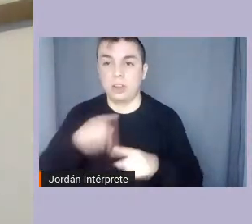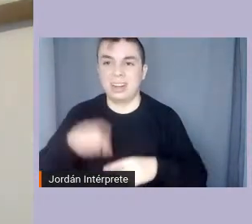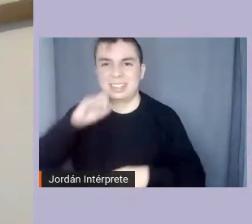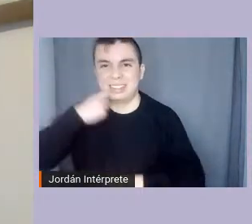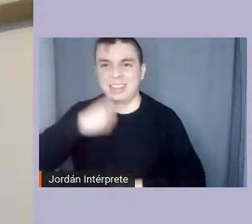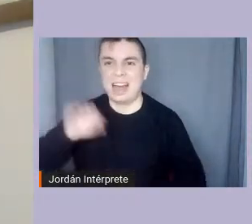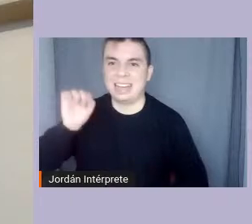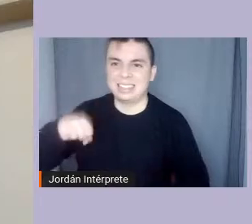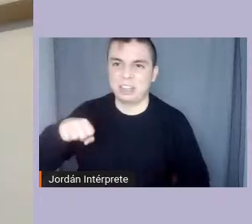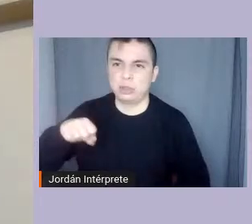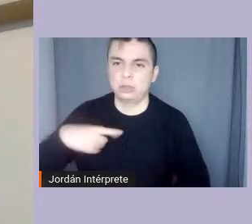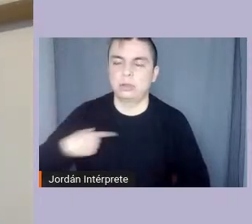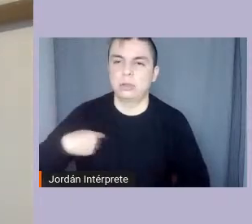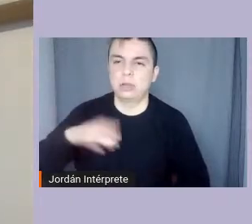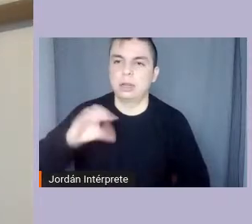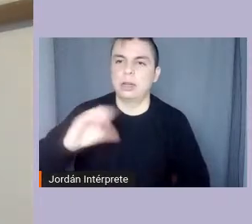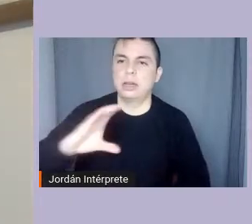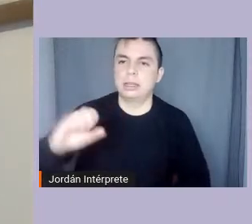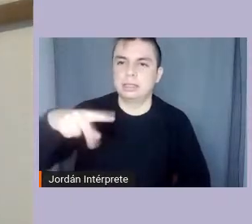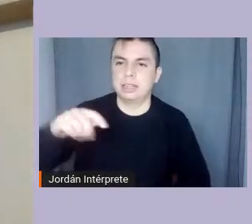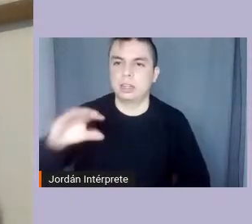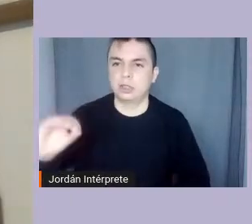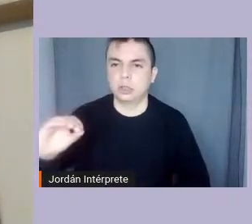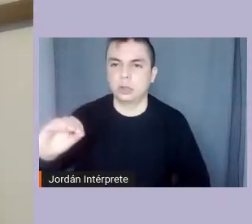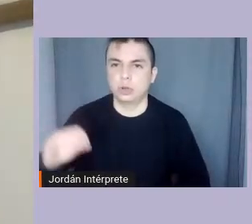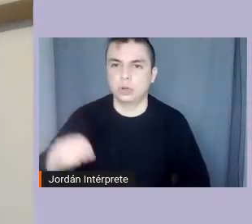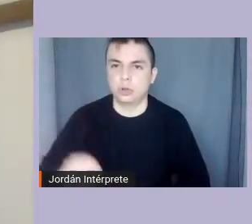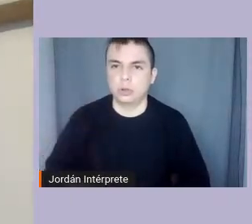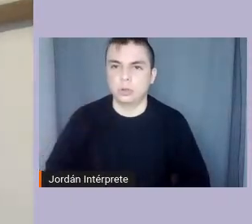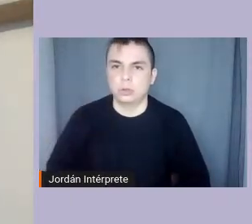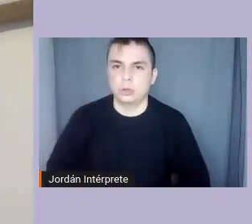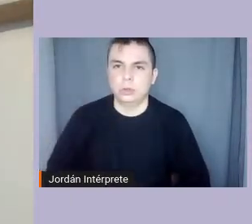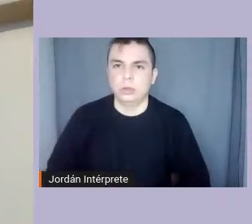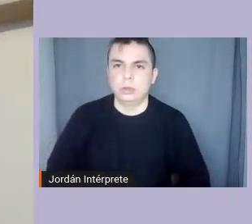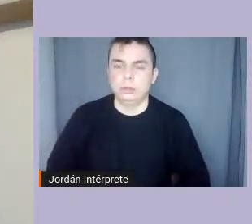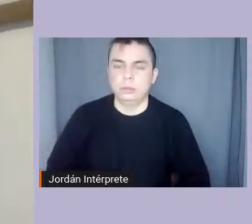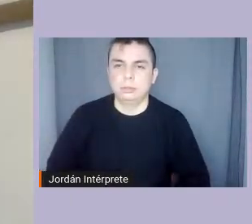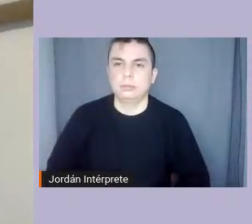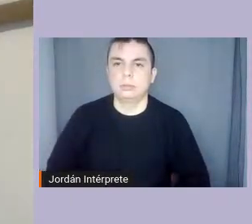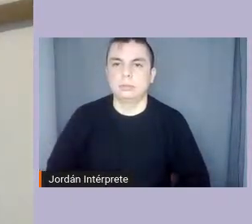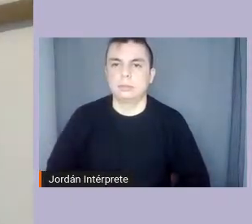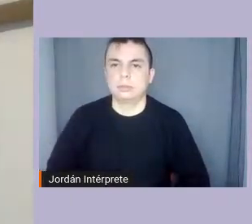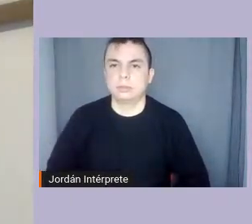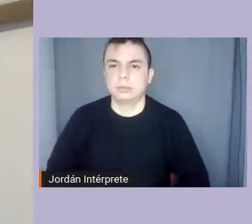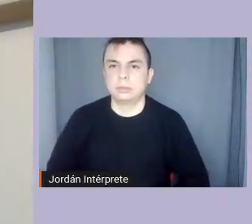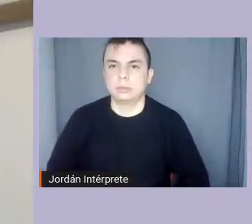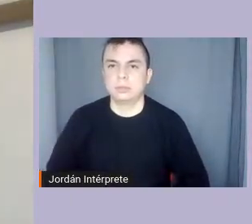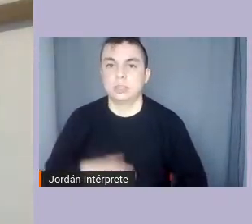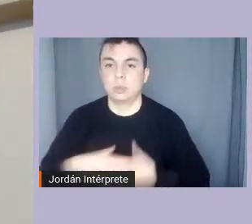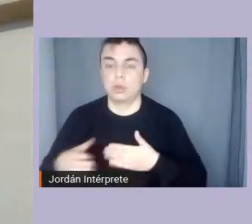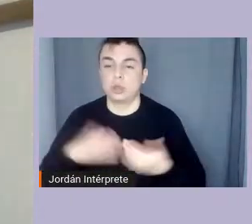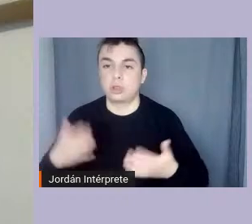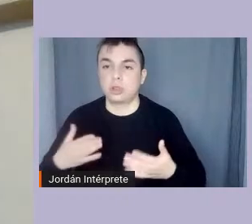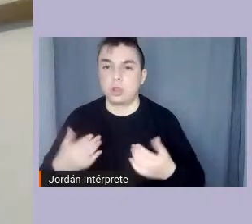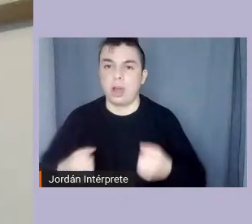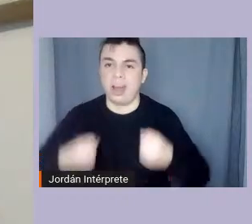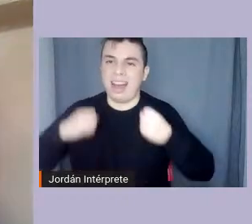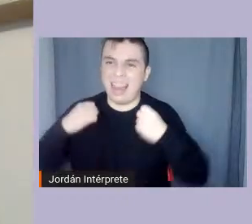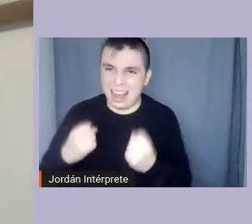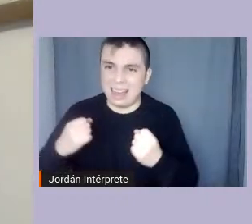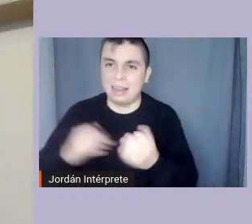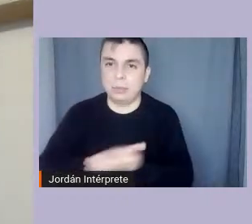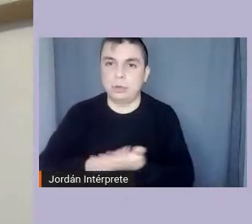El acento es la acentuación, es como ese acento más grande que nosotros usamos mucho